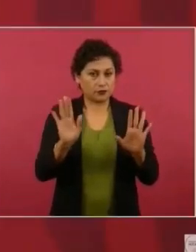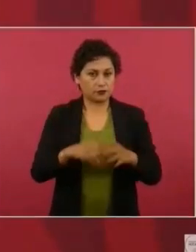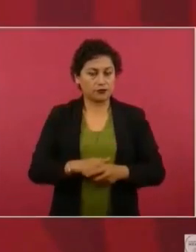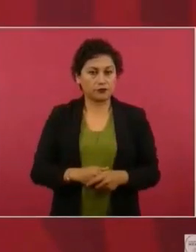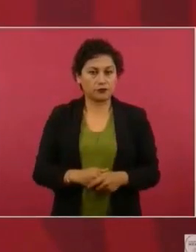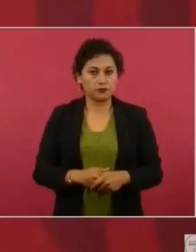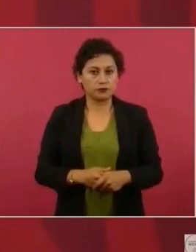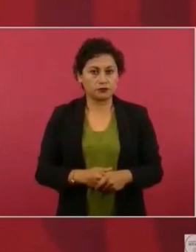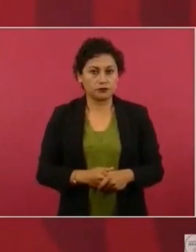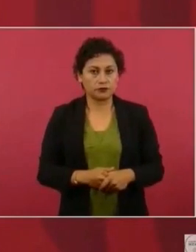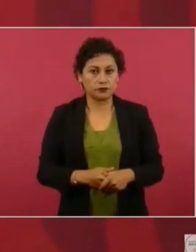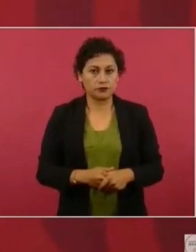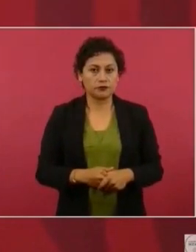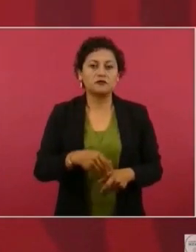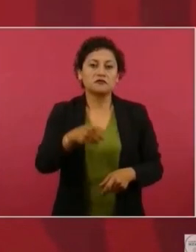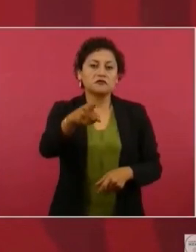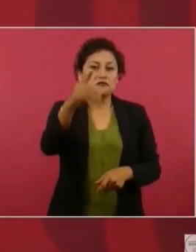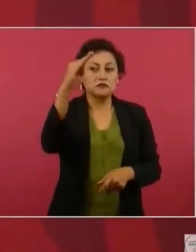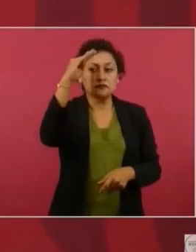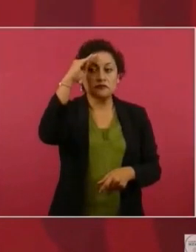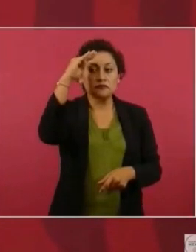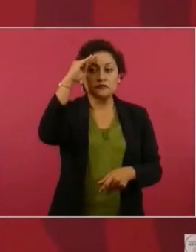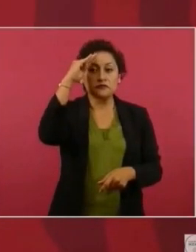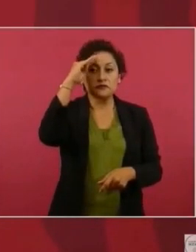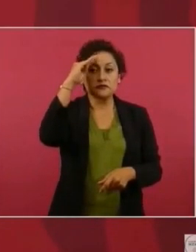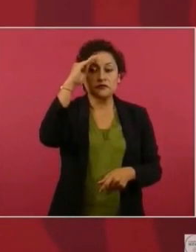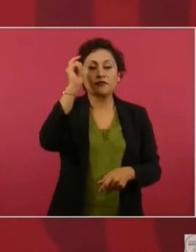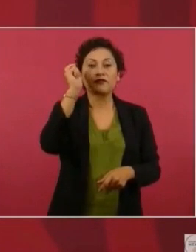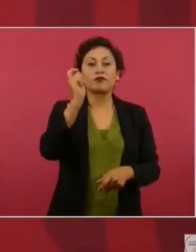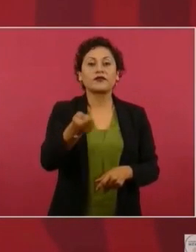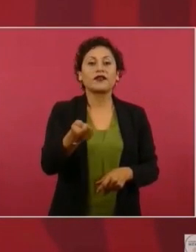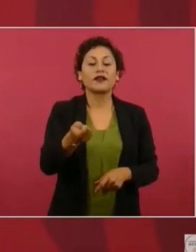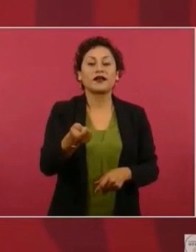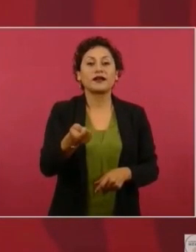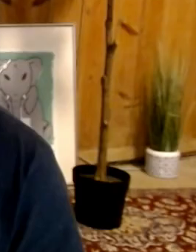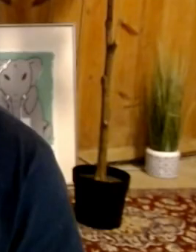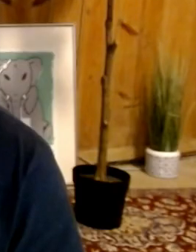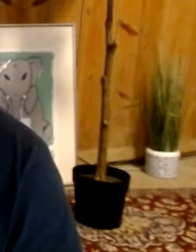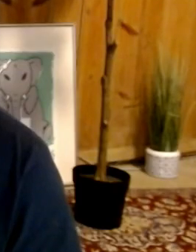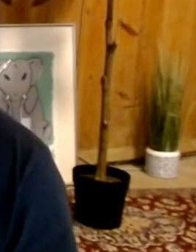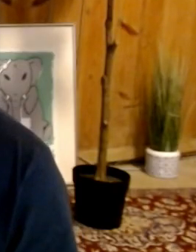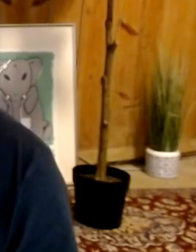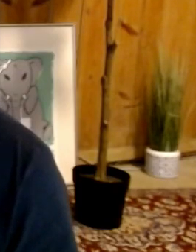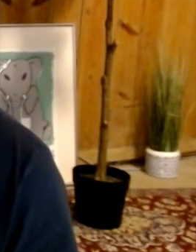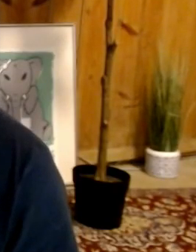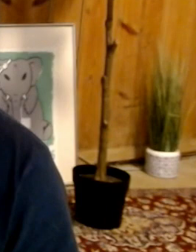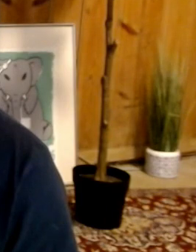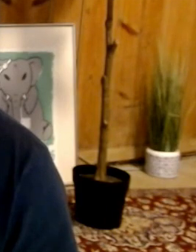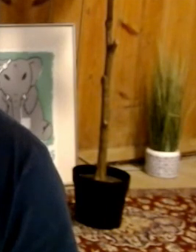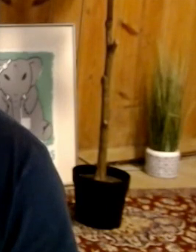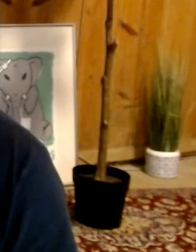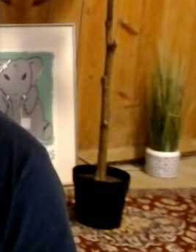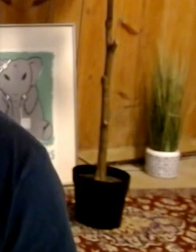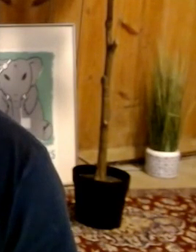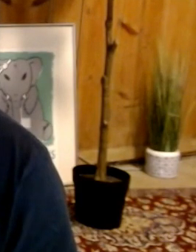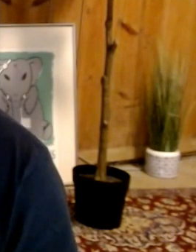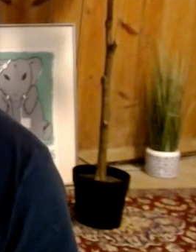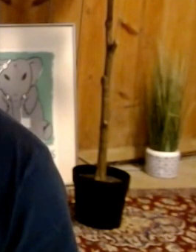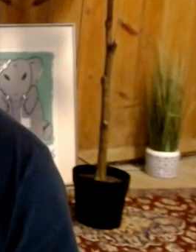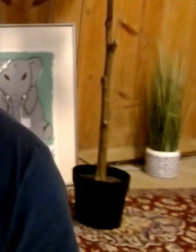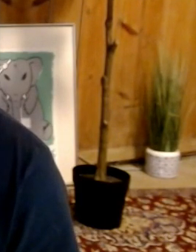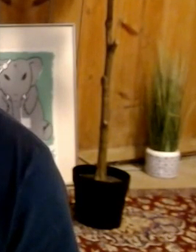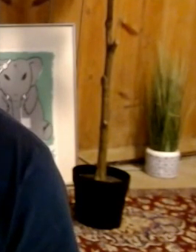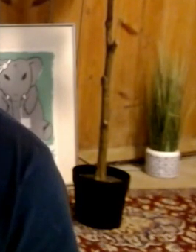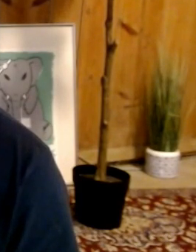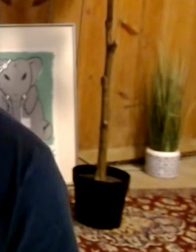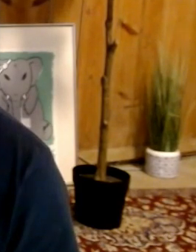imagínense que el juez... Una situación verdaderamente interesante, ¿no? El presidente López Obrador dice que pues sí,